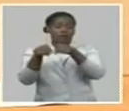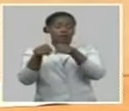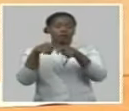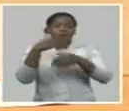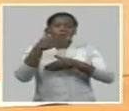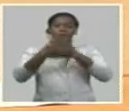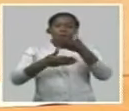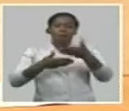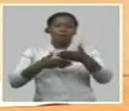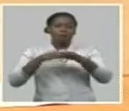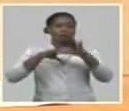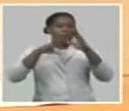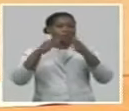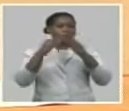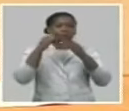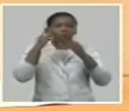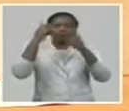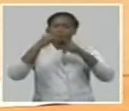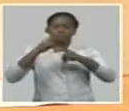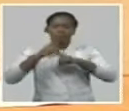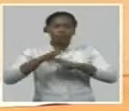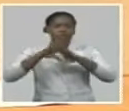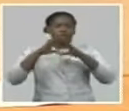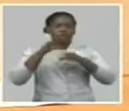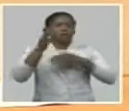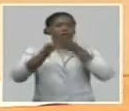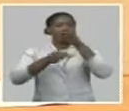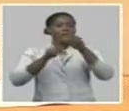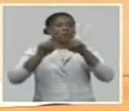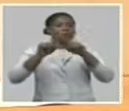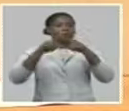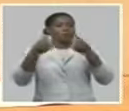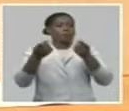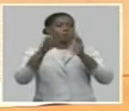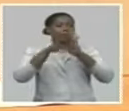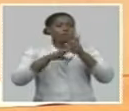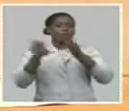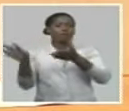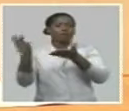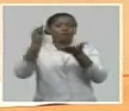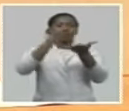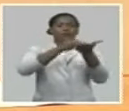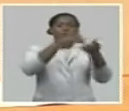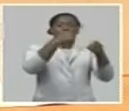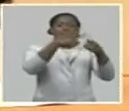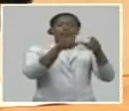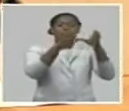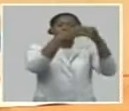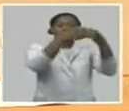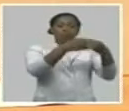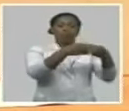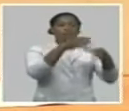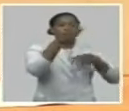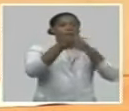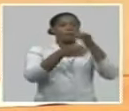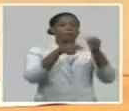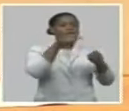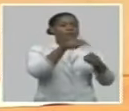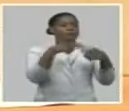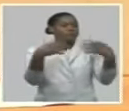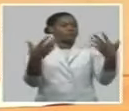que se realizan se le explica el porqué de la medida hacia dónde van las características del centro como bien expresado